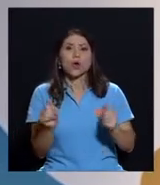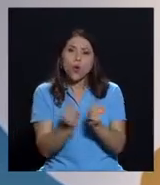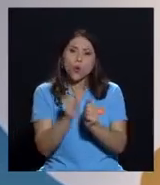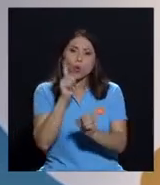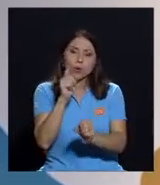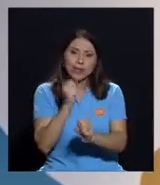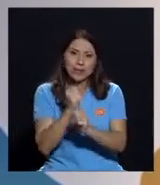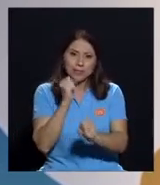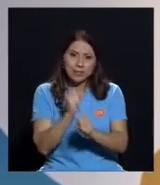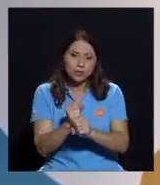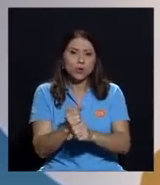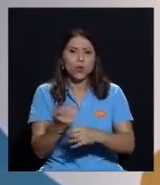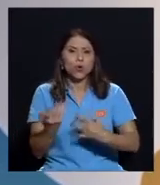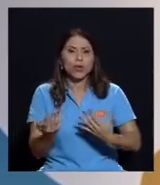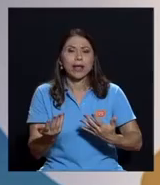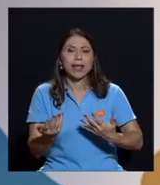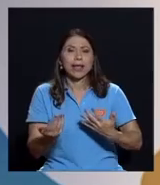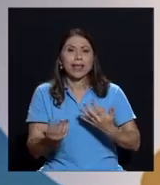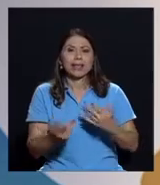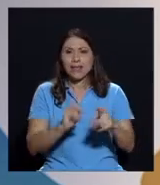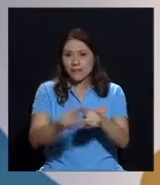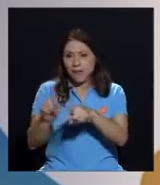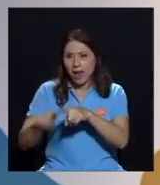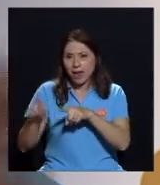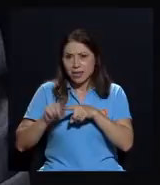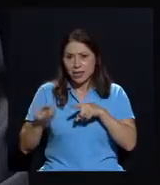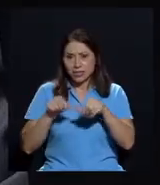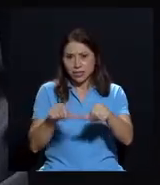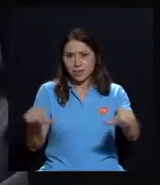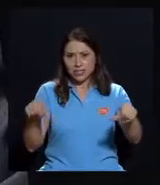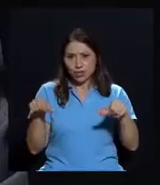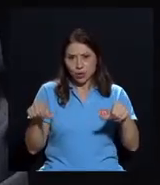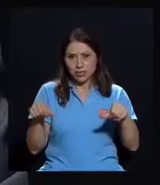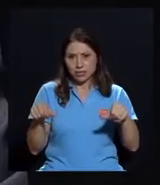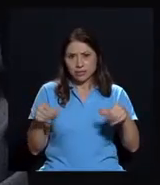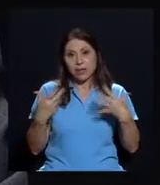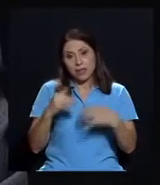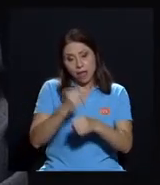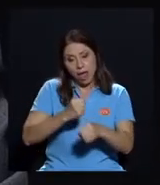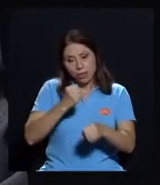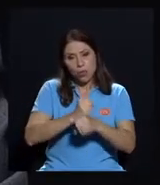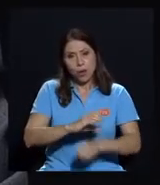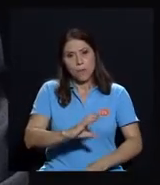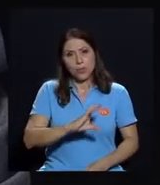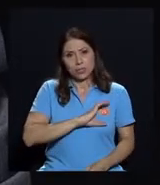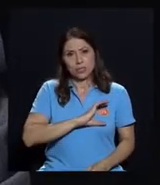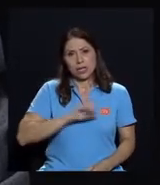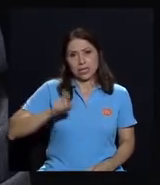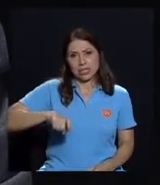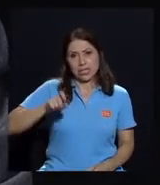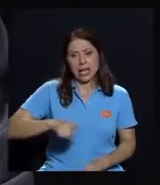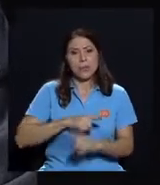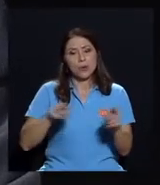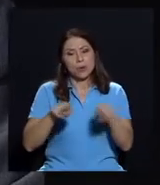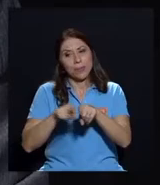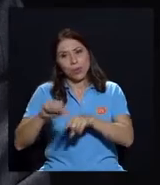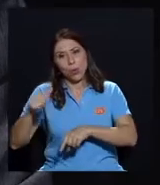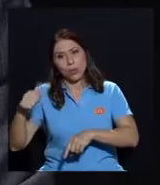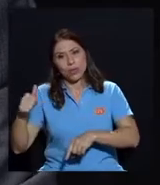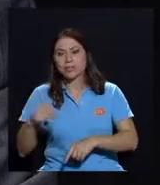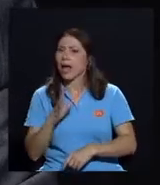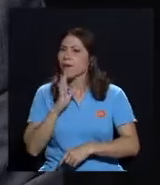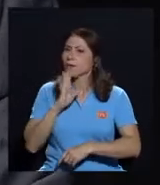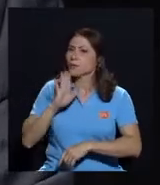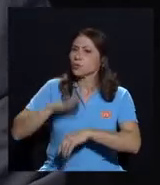nos una intervención de varias dimensiones por tanto la policial que se requiere pero de otros dimensión hablemos de la parte